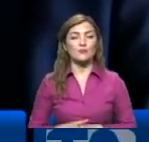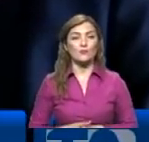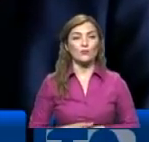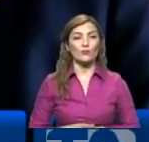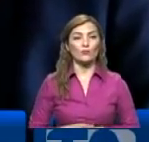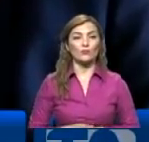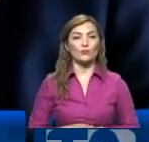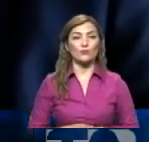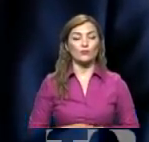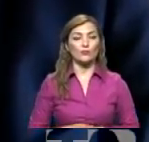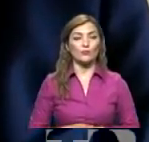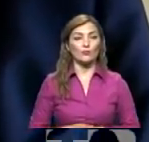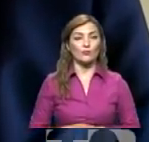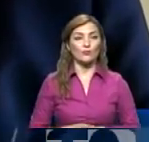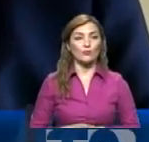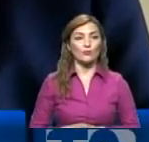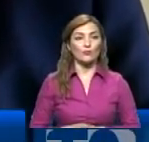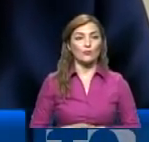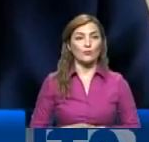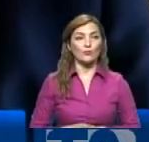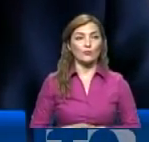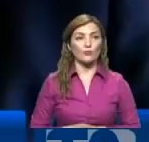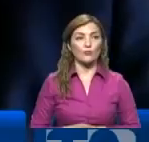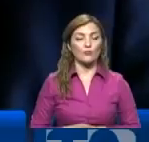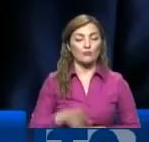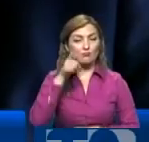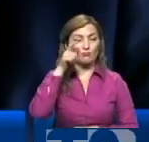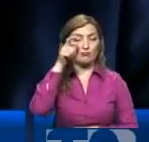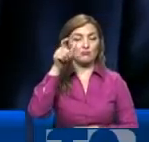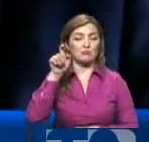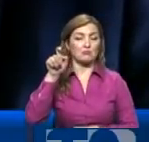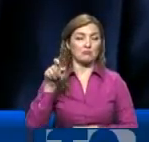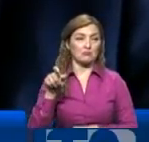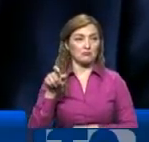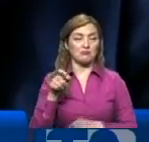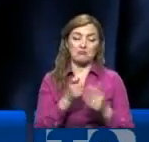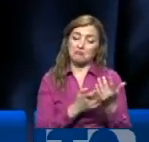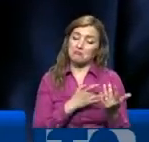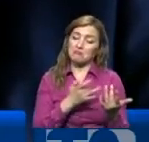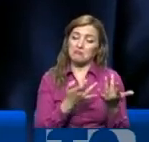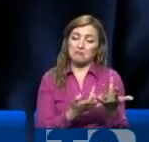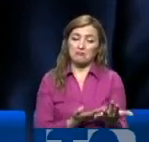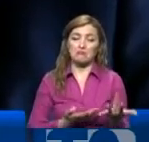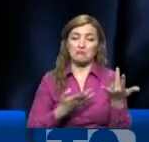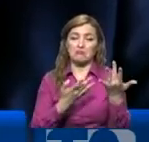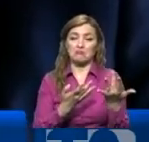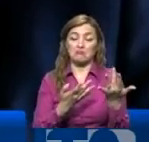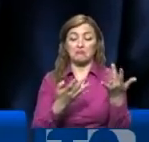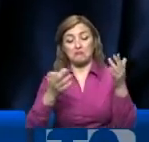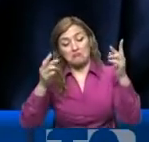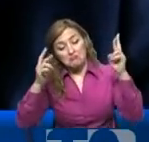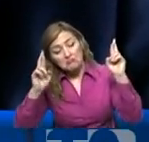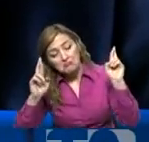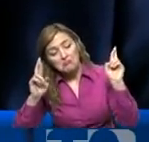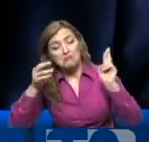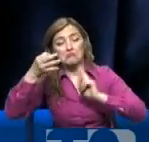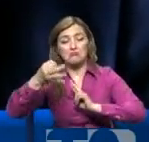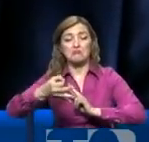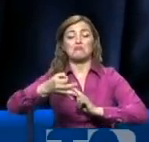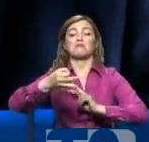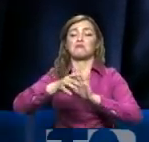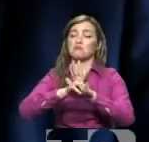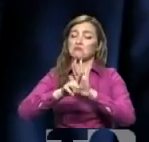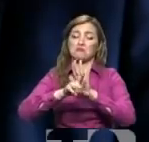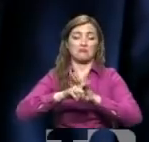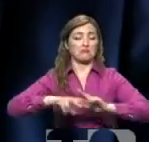fiscal no puede ser la última decepción, porque hay esperanza de que ella actúe de otra manera, pero ya comienzan